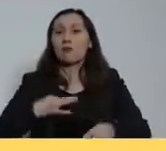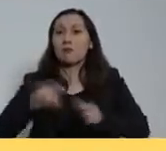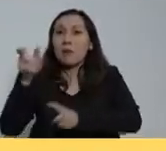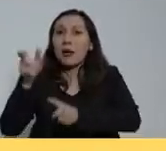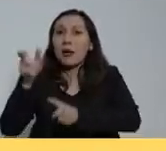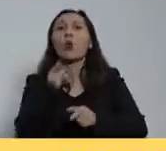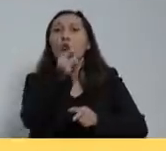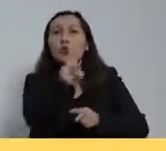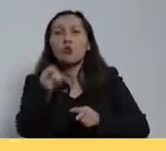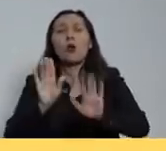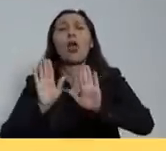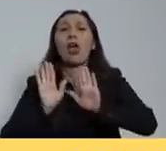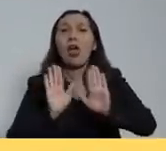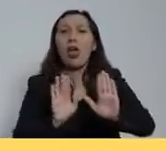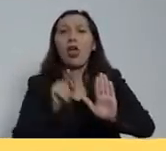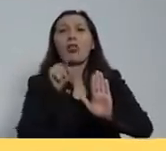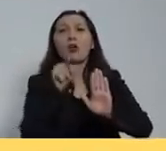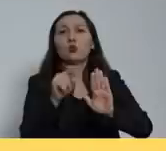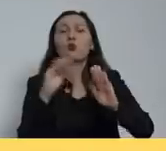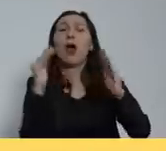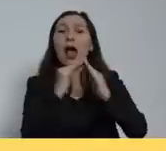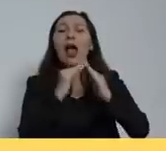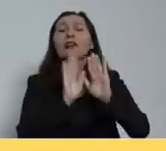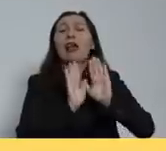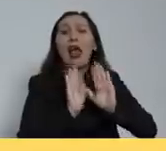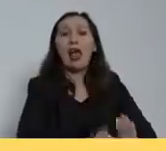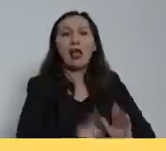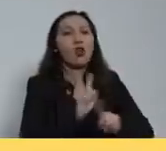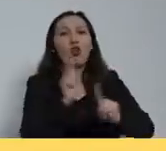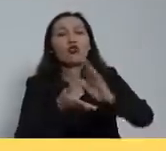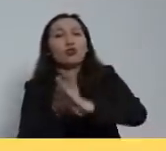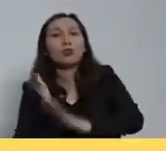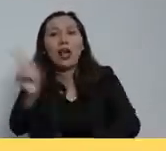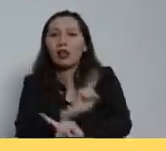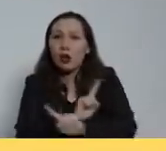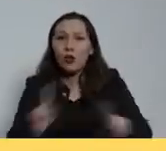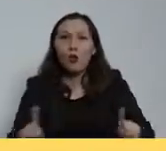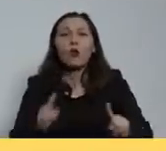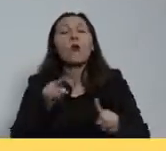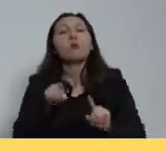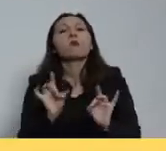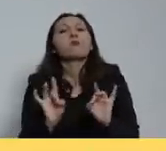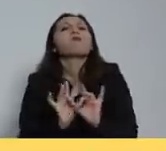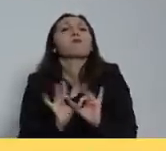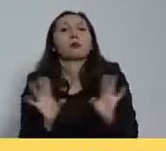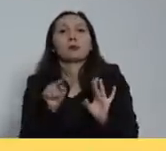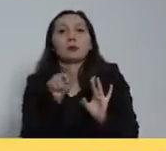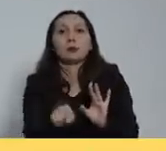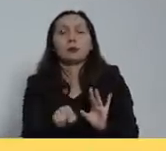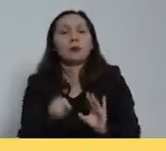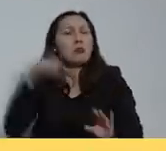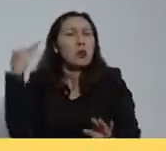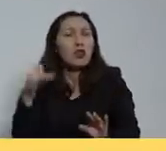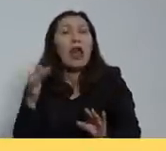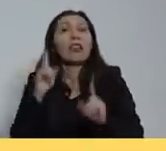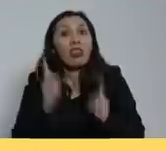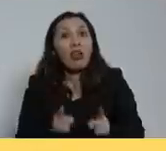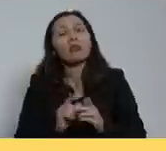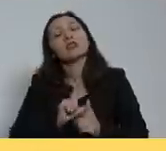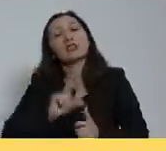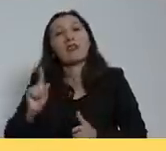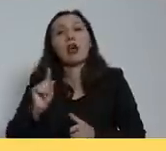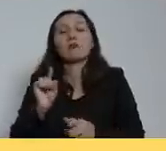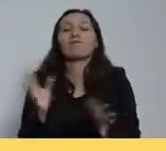a quedarse en la medida que sea posible en sus casas, a no salir a menos que sea imprescindible